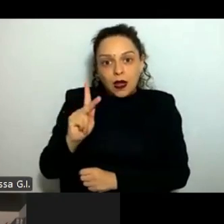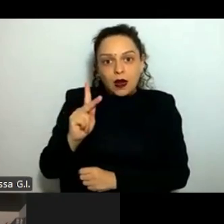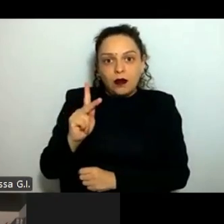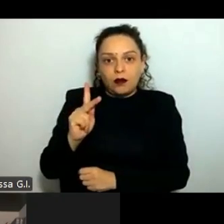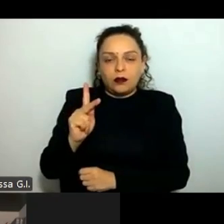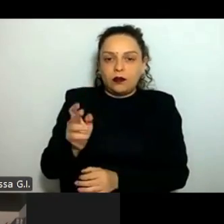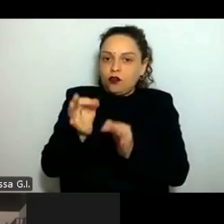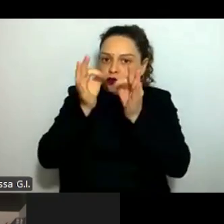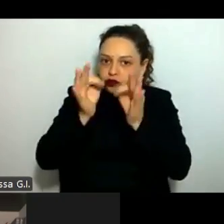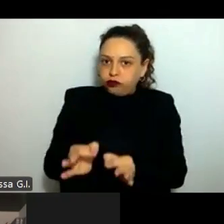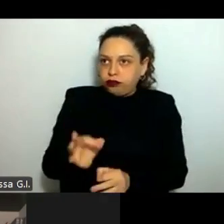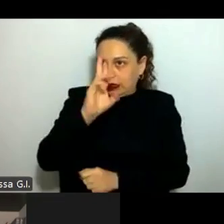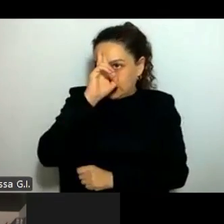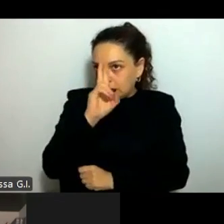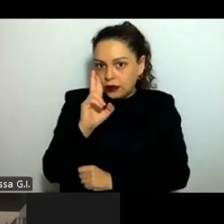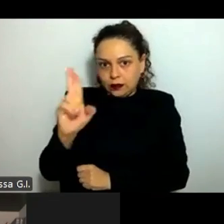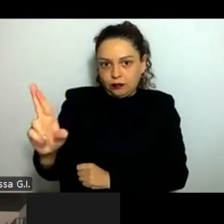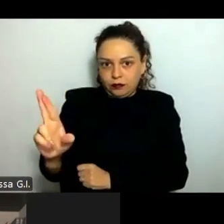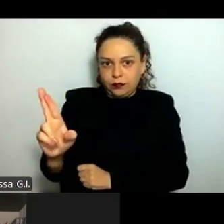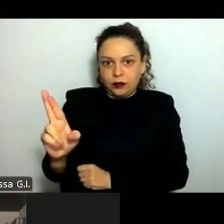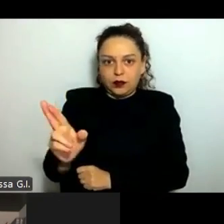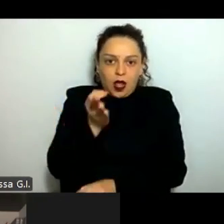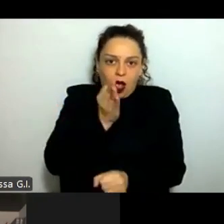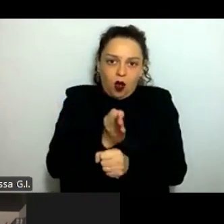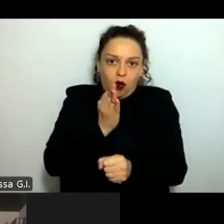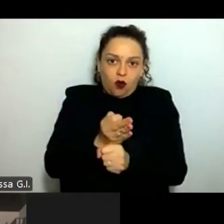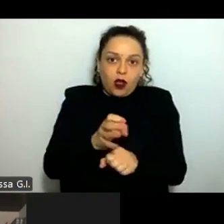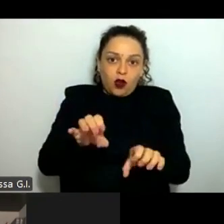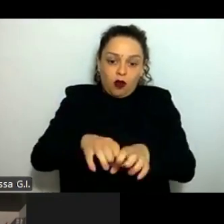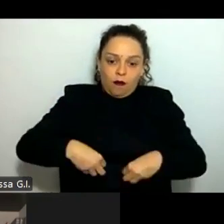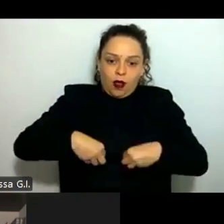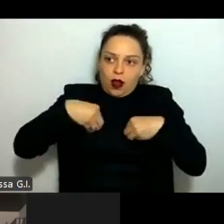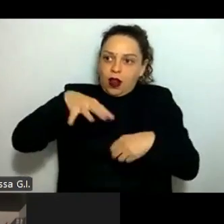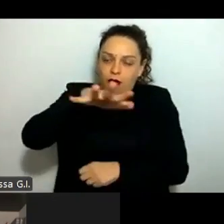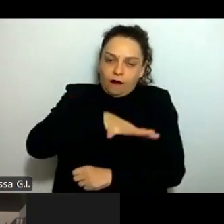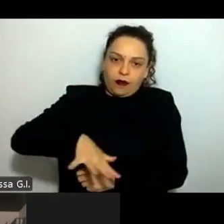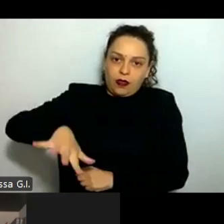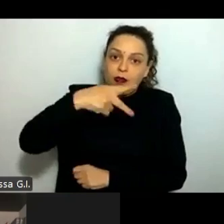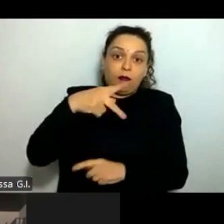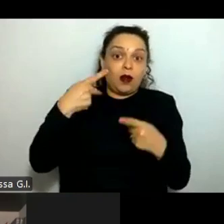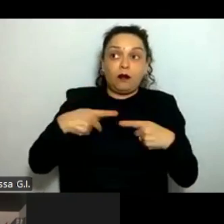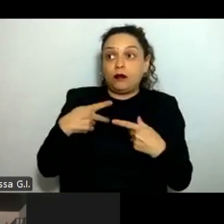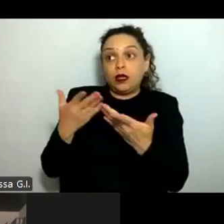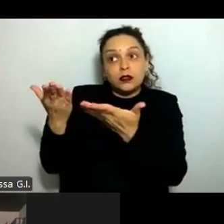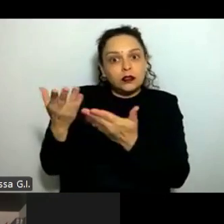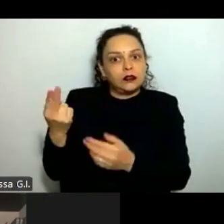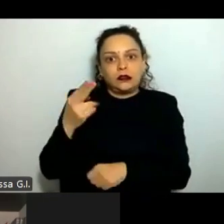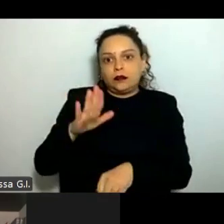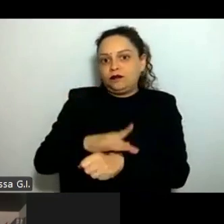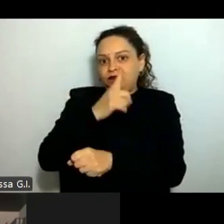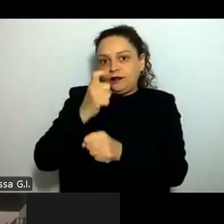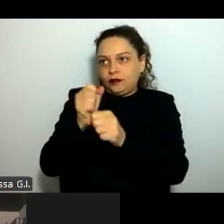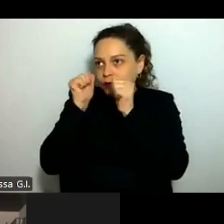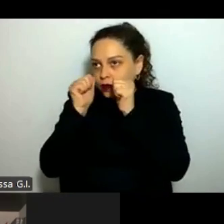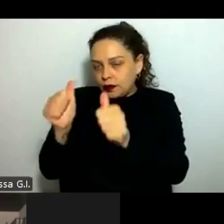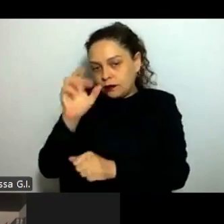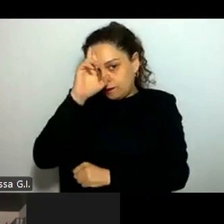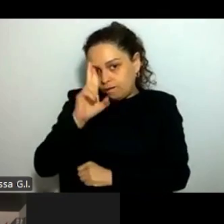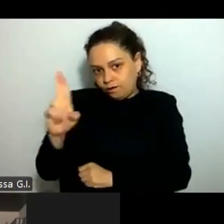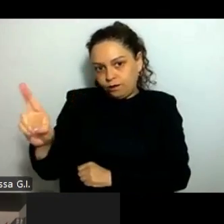realidad y por supuesto respetando a las y los ciudadanos. Y bueno, efectivamente en este punto solo